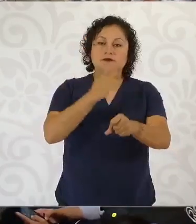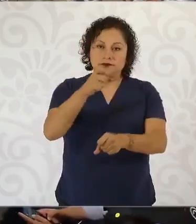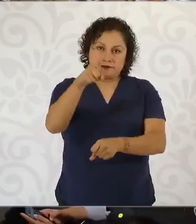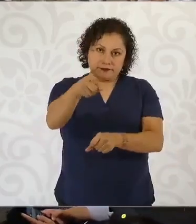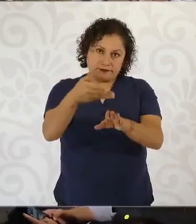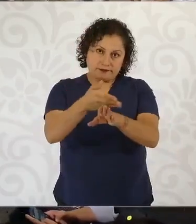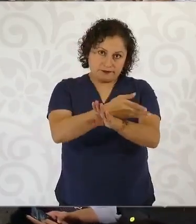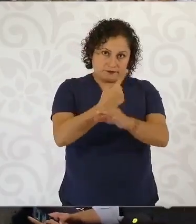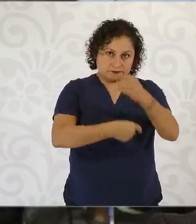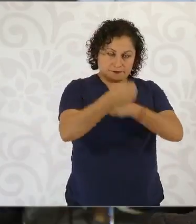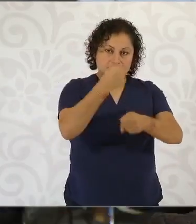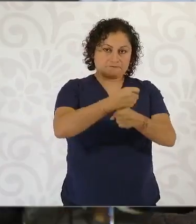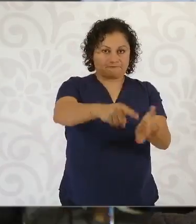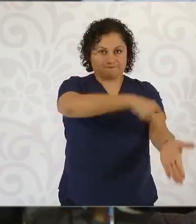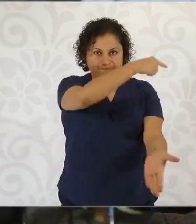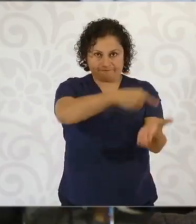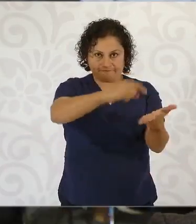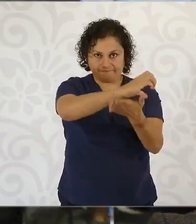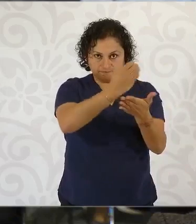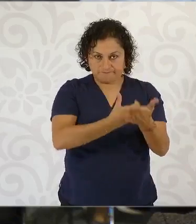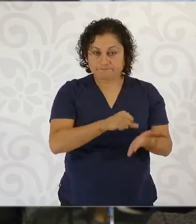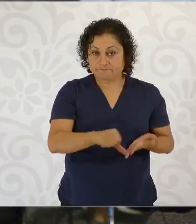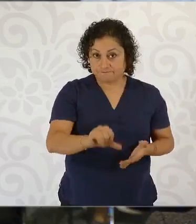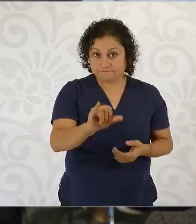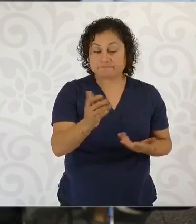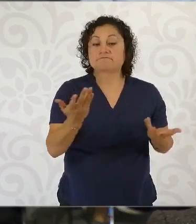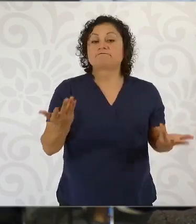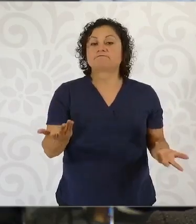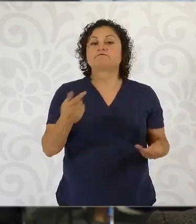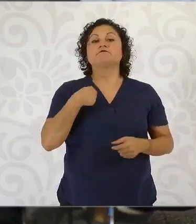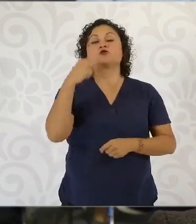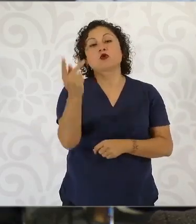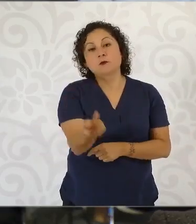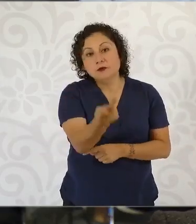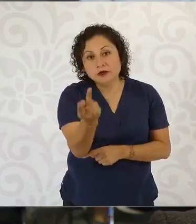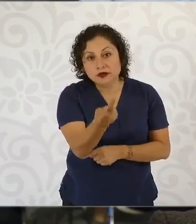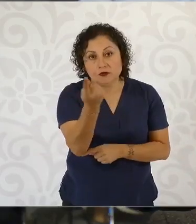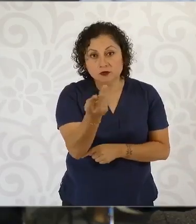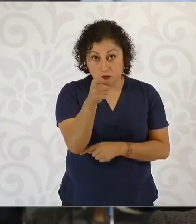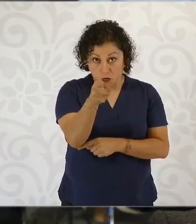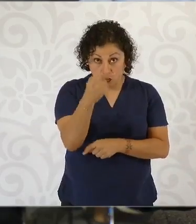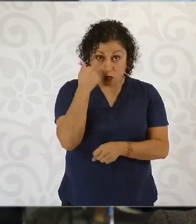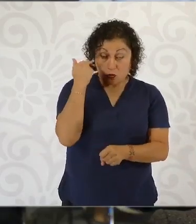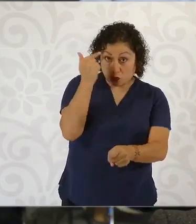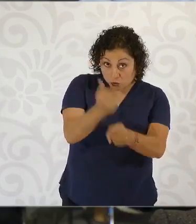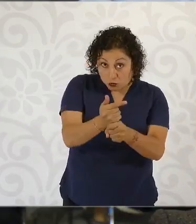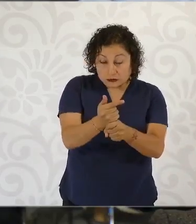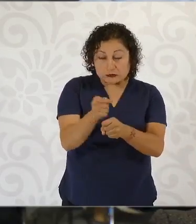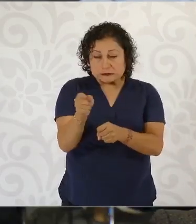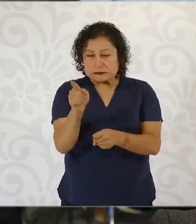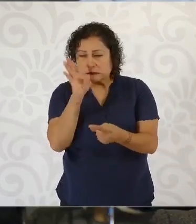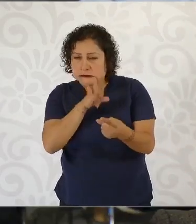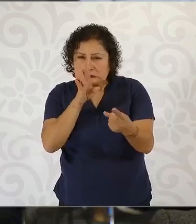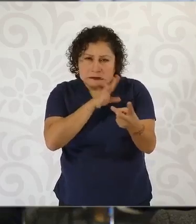este año. La pregunta sería si identificaron este mecanismo, digamos, o estas